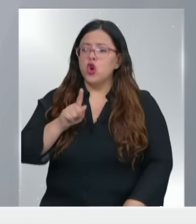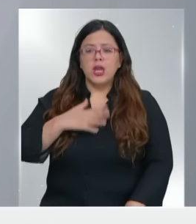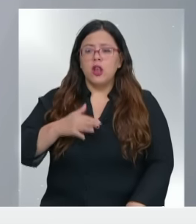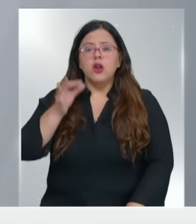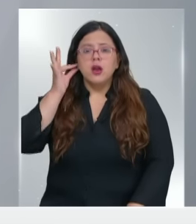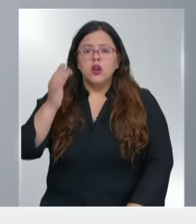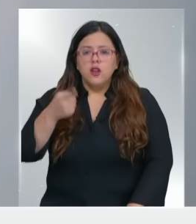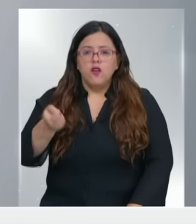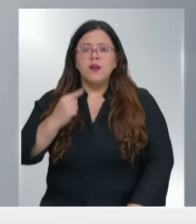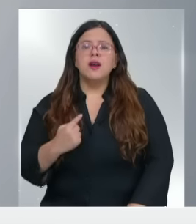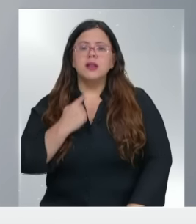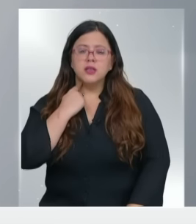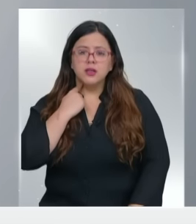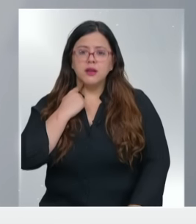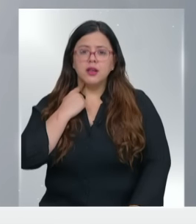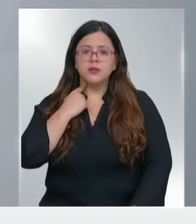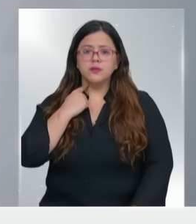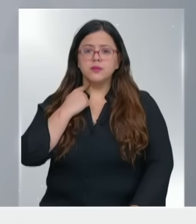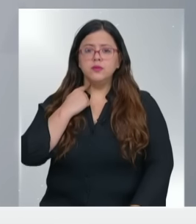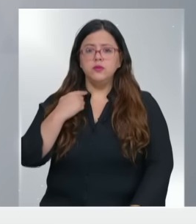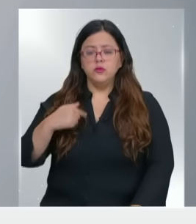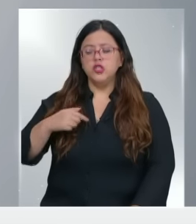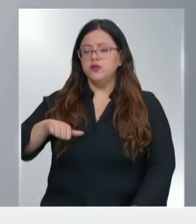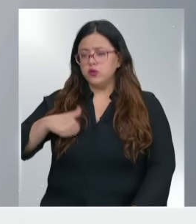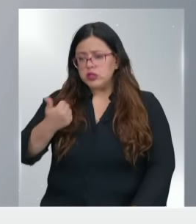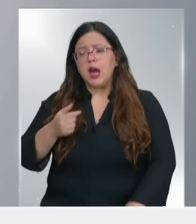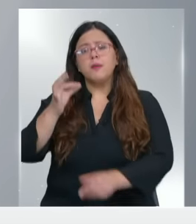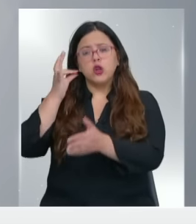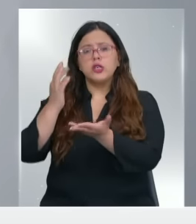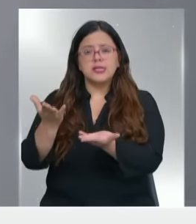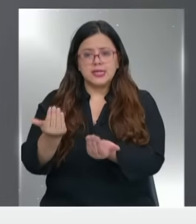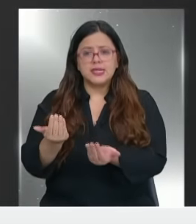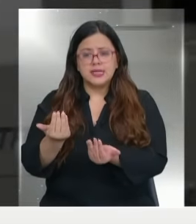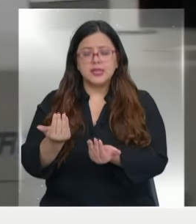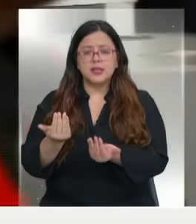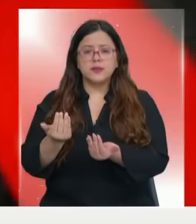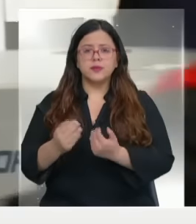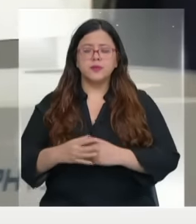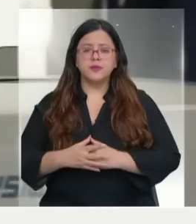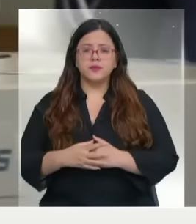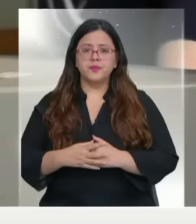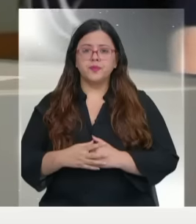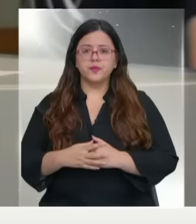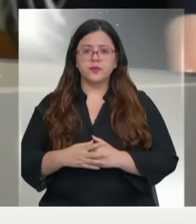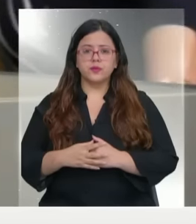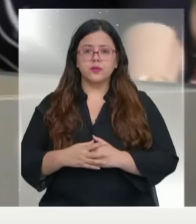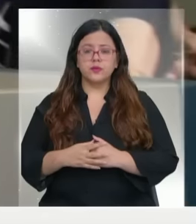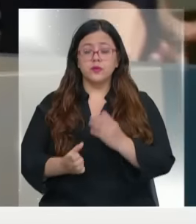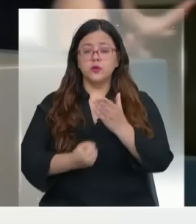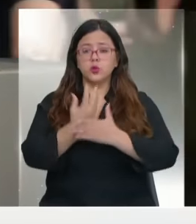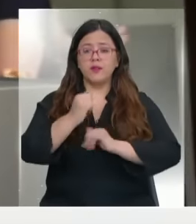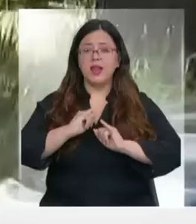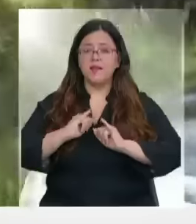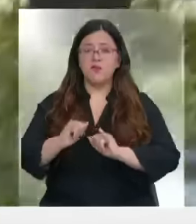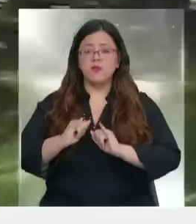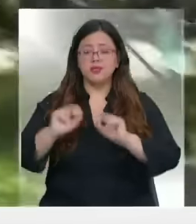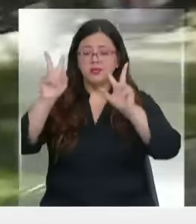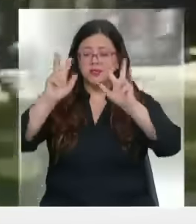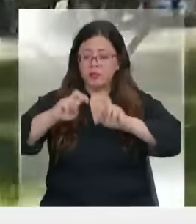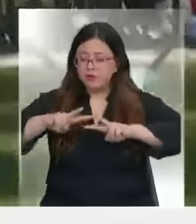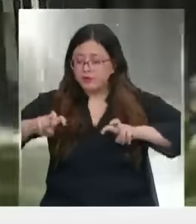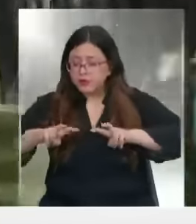que estaba disponible para lo que necesitara de mi parte. Solo nuevos antecedentes en la